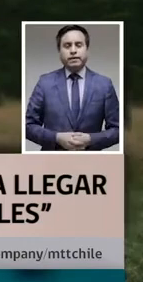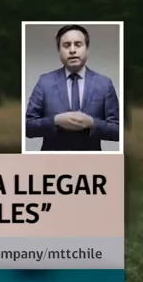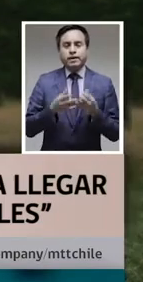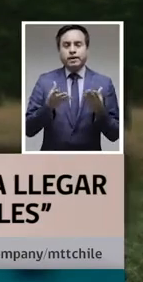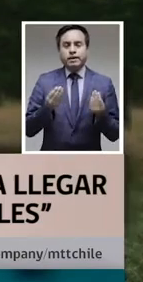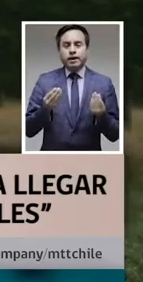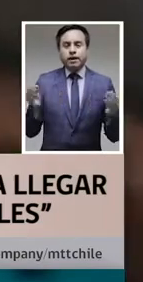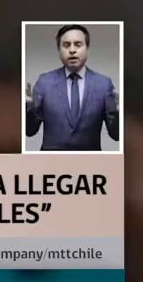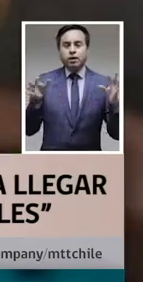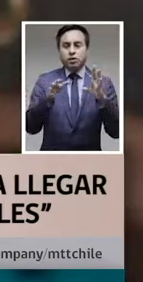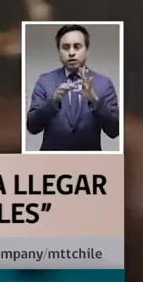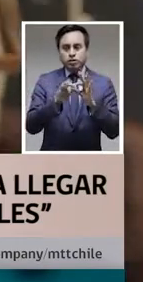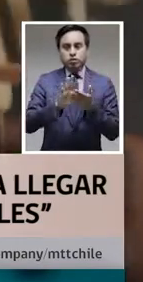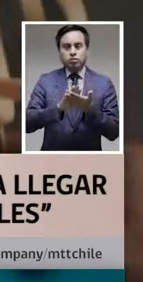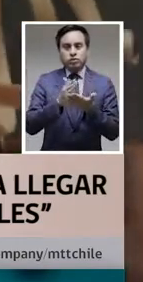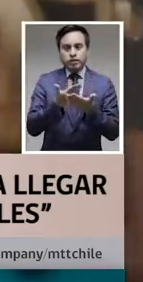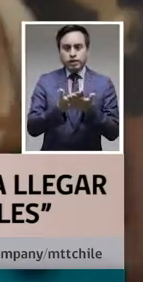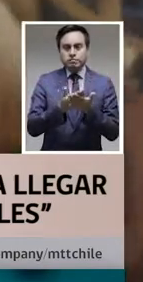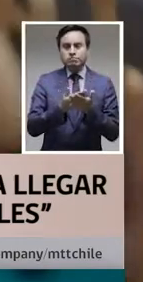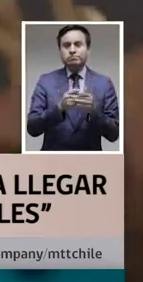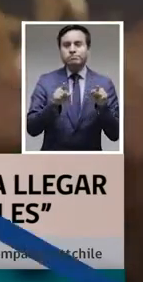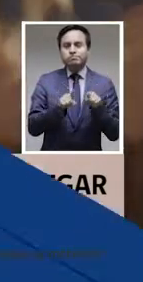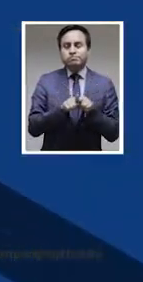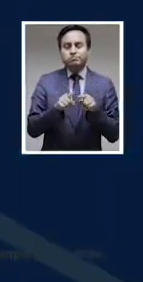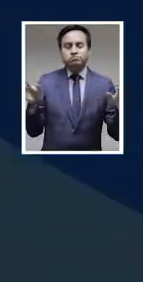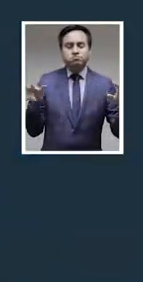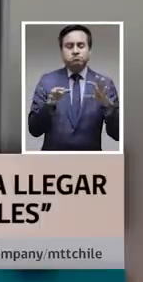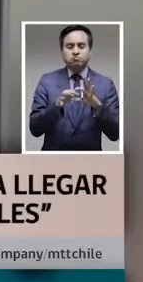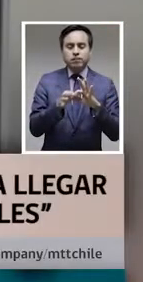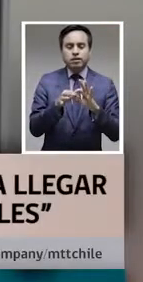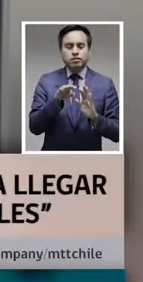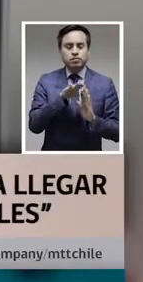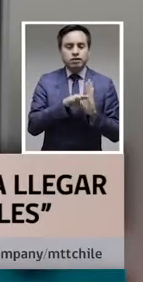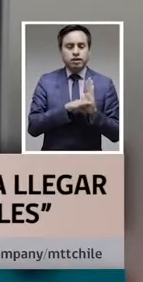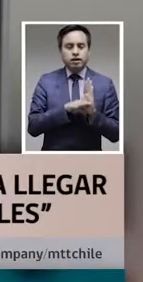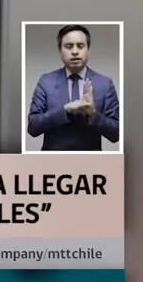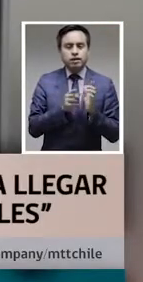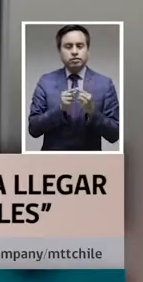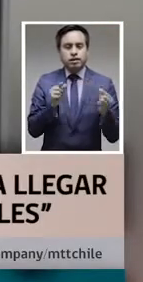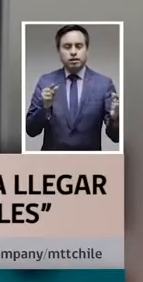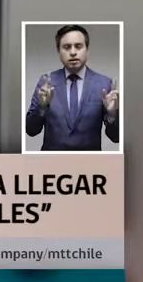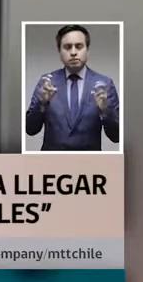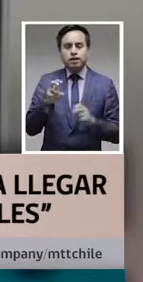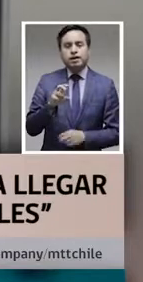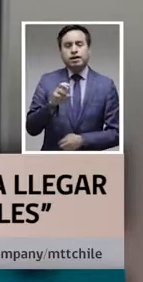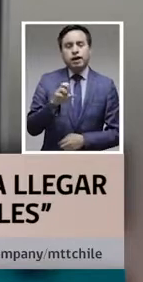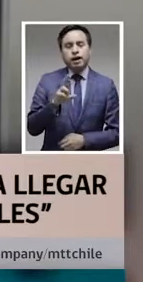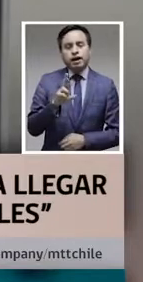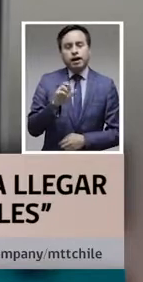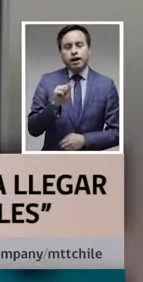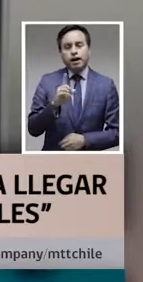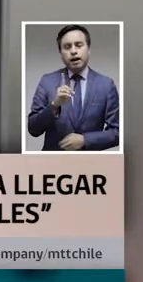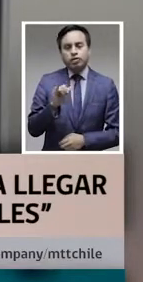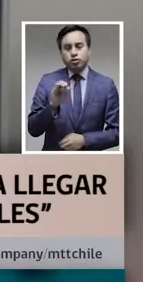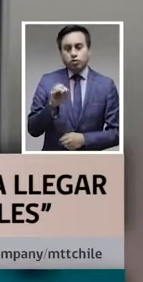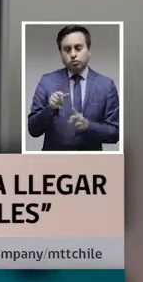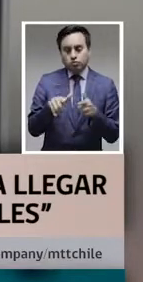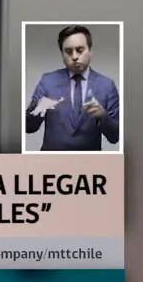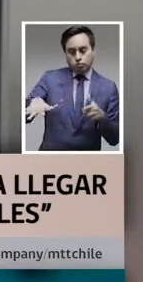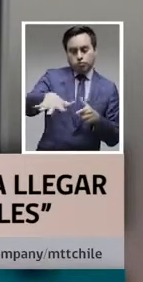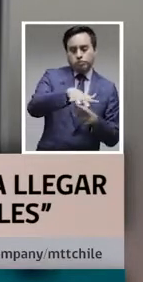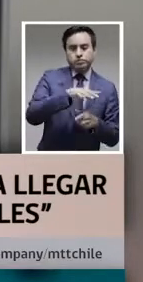calidad de las conexiones, hemos establecido una política nacional de espectro radioeléctrico que determina